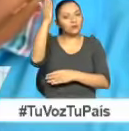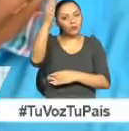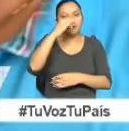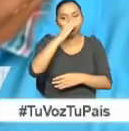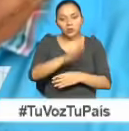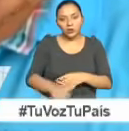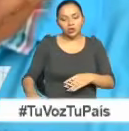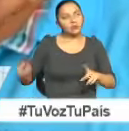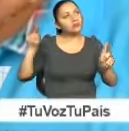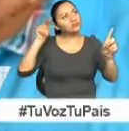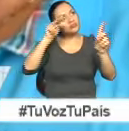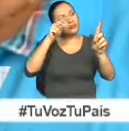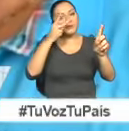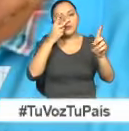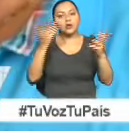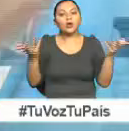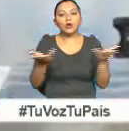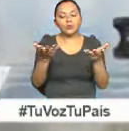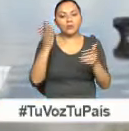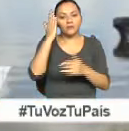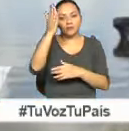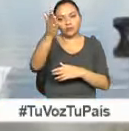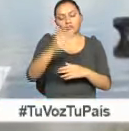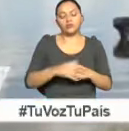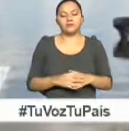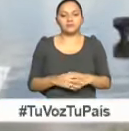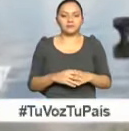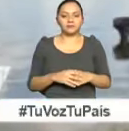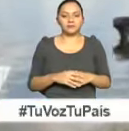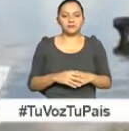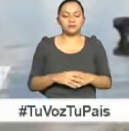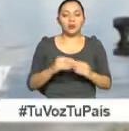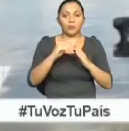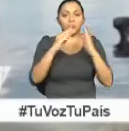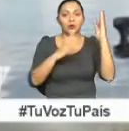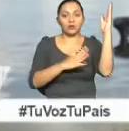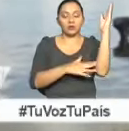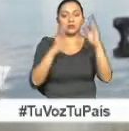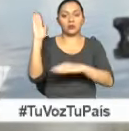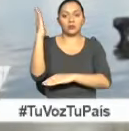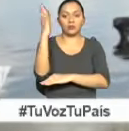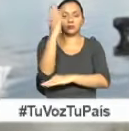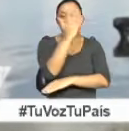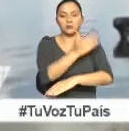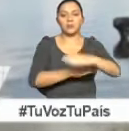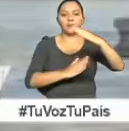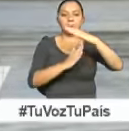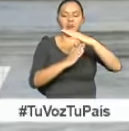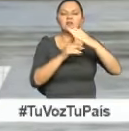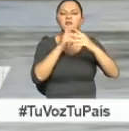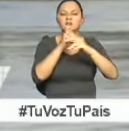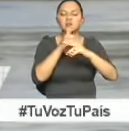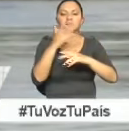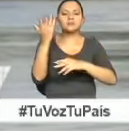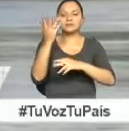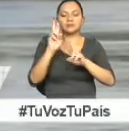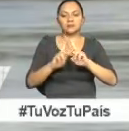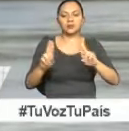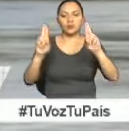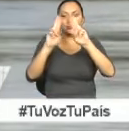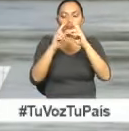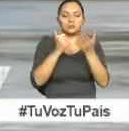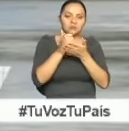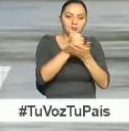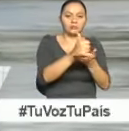niños que vienen, para el futuro. El proyecto de Bosques de Paz es realizado por la ONG Saving the Amazon, en colaboración